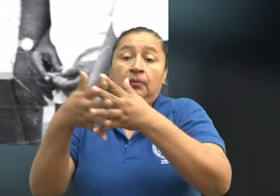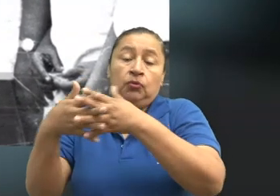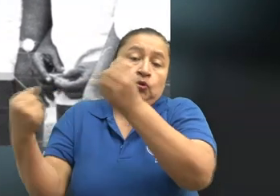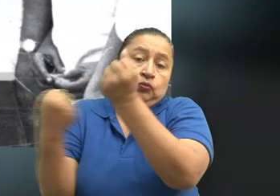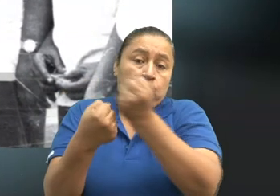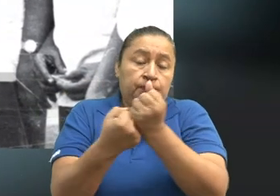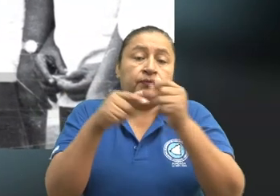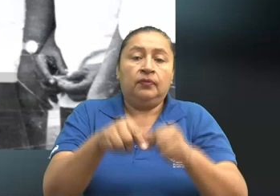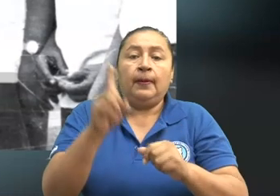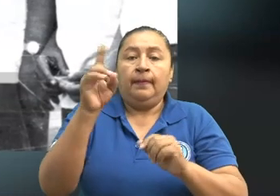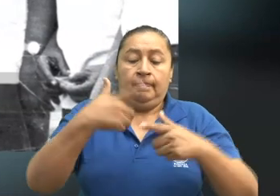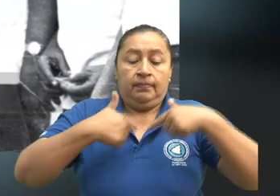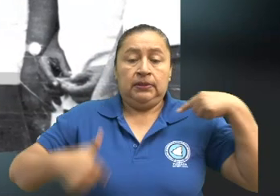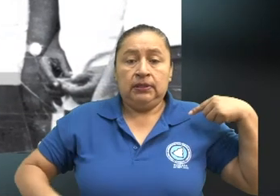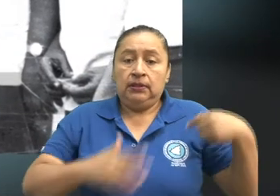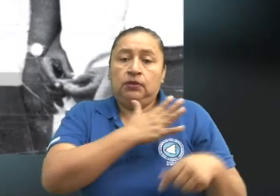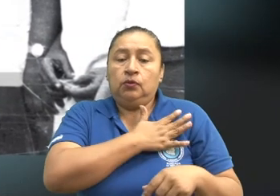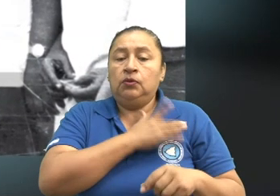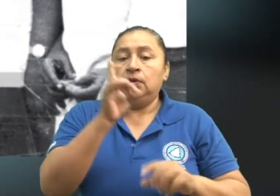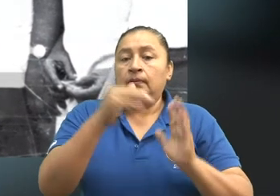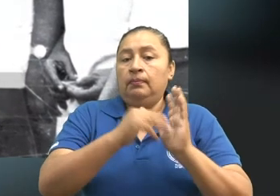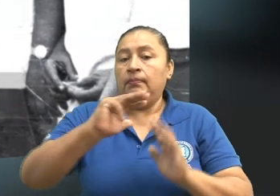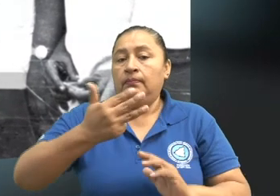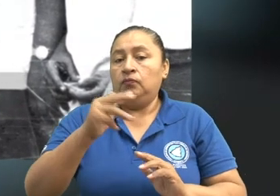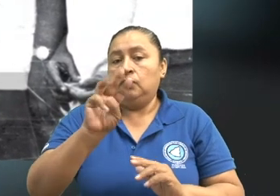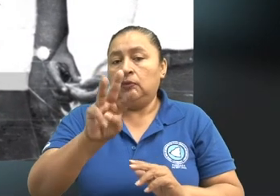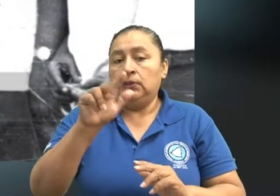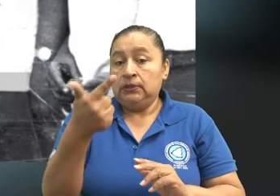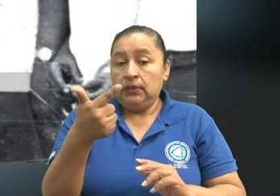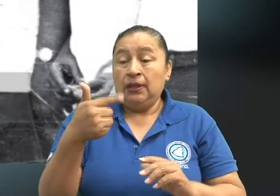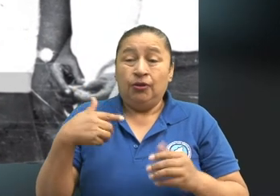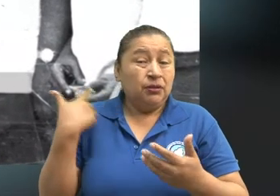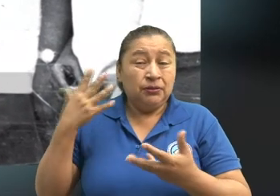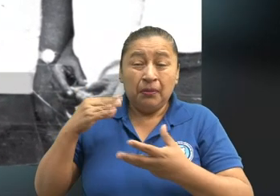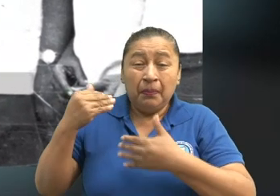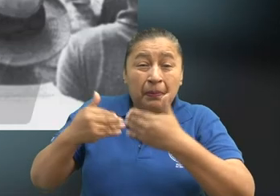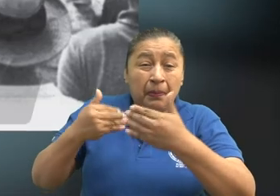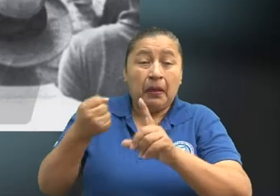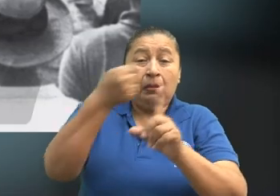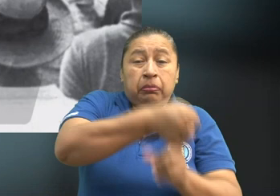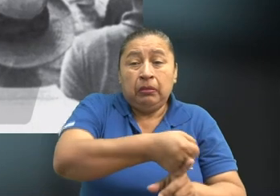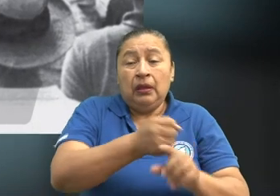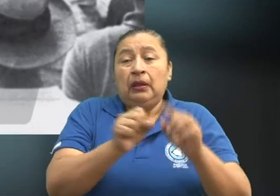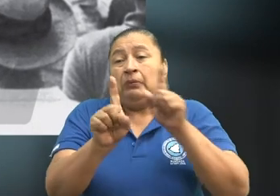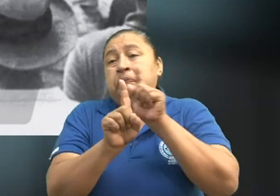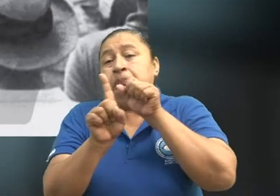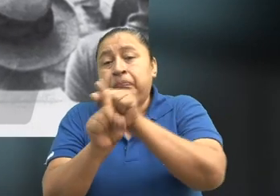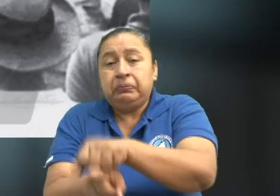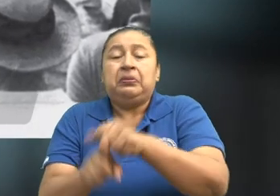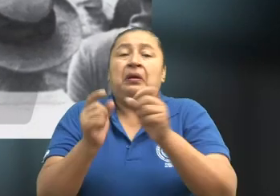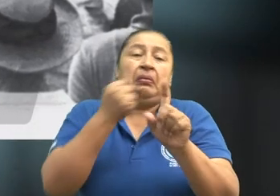poder en 1937, ¿verdad? Entonces, toda esa tradición de golpes y de usar al